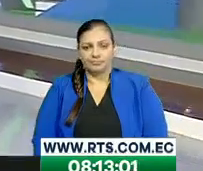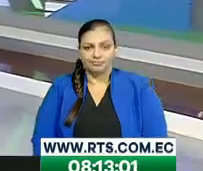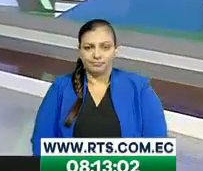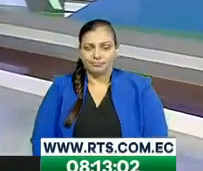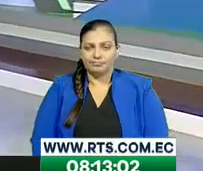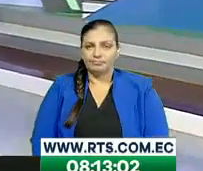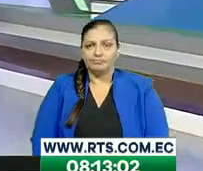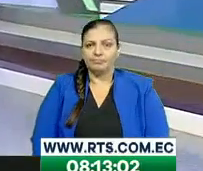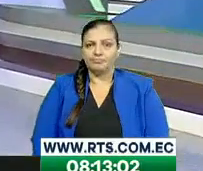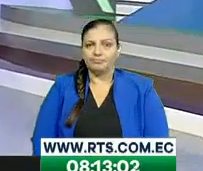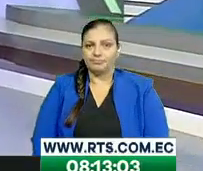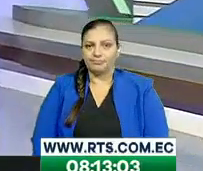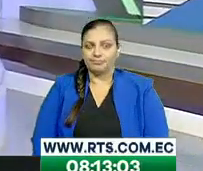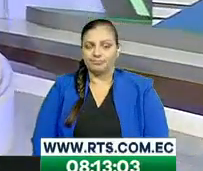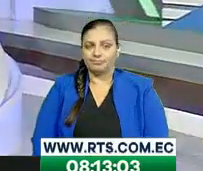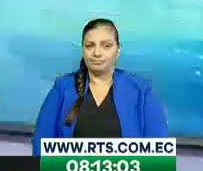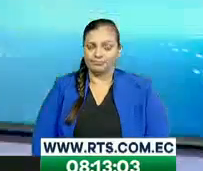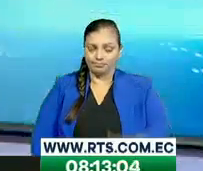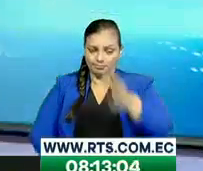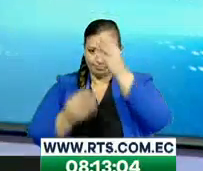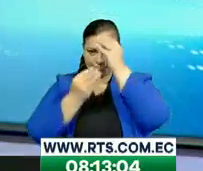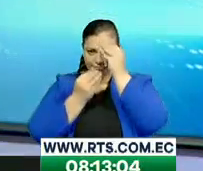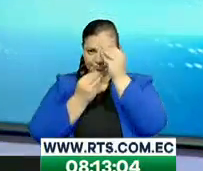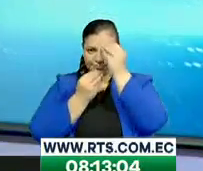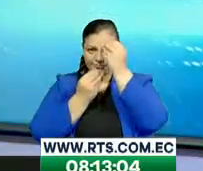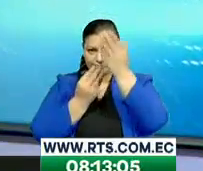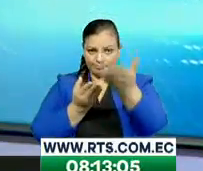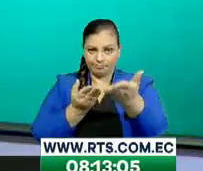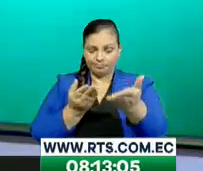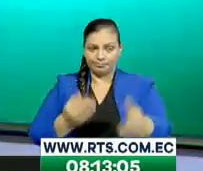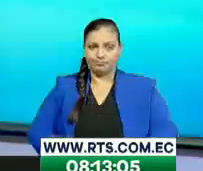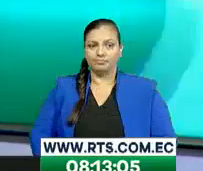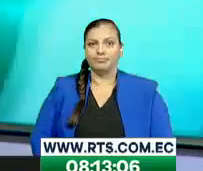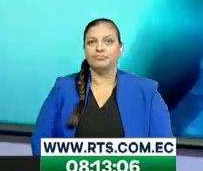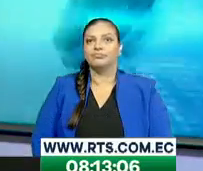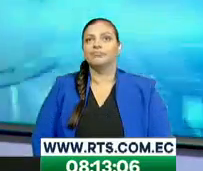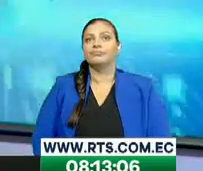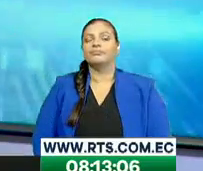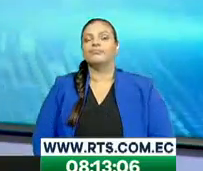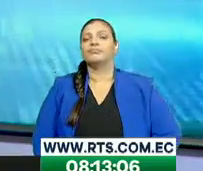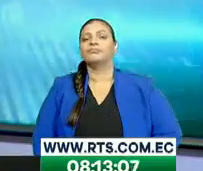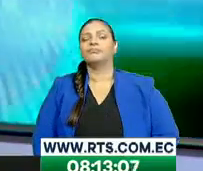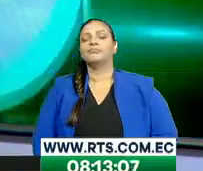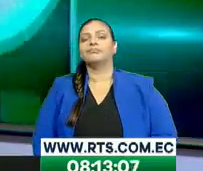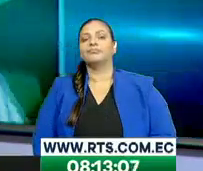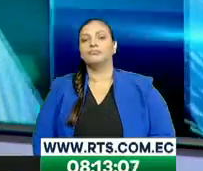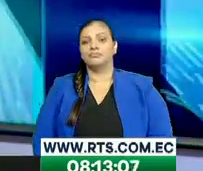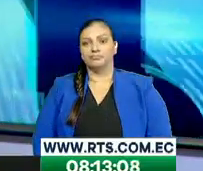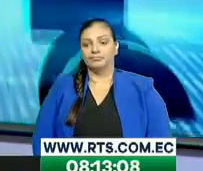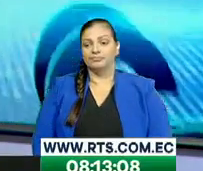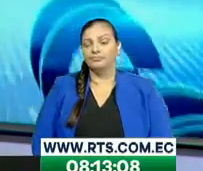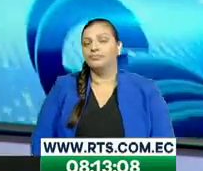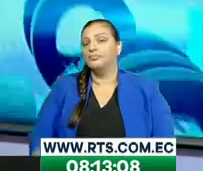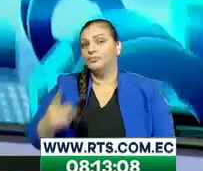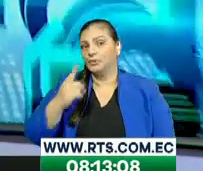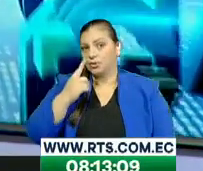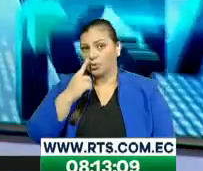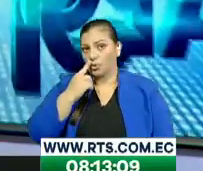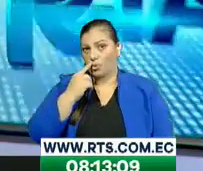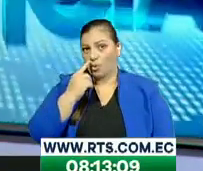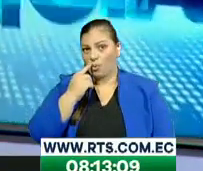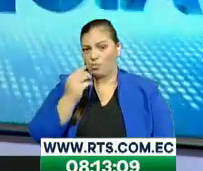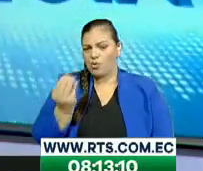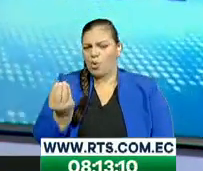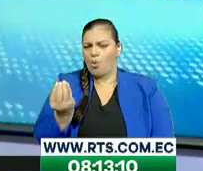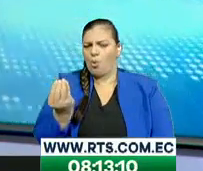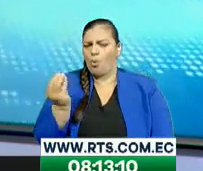por una bicicleta. Esa habría sido la causa principal por la cual asesinaron a un